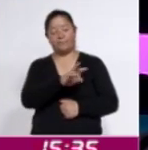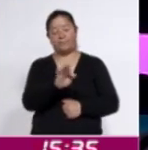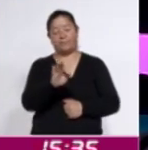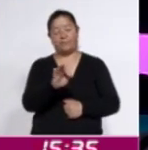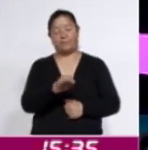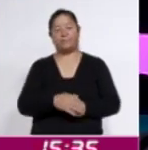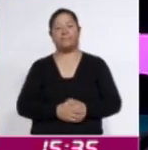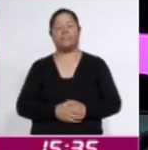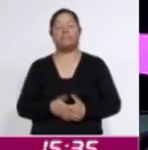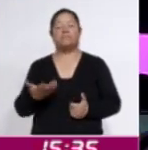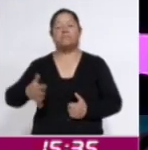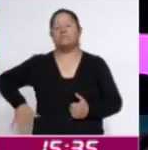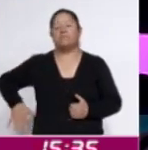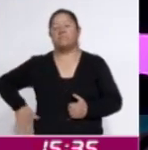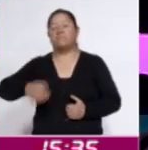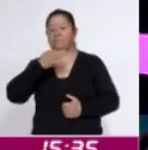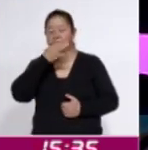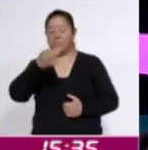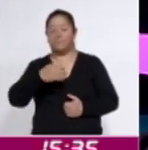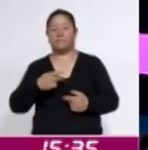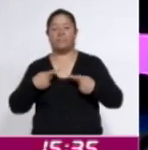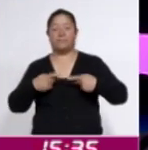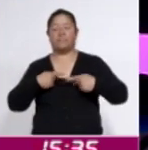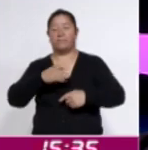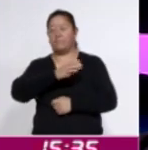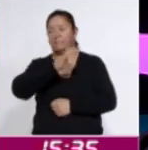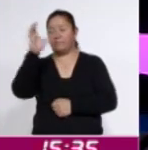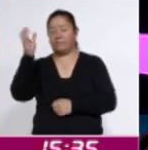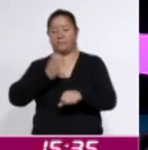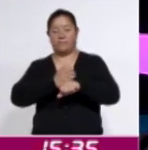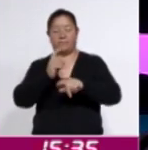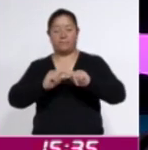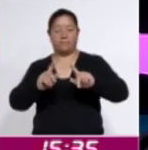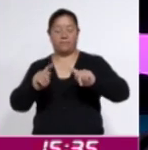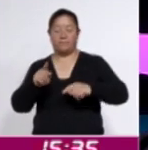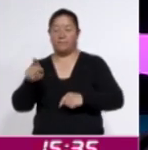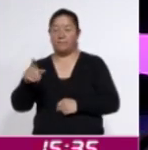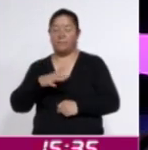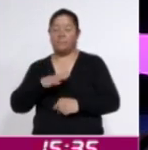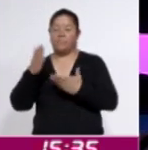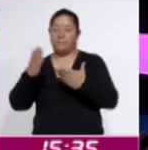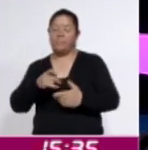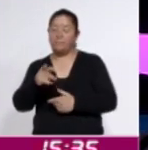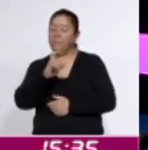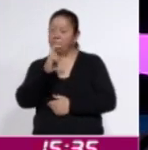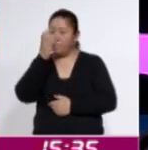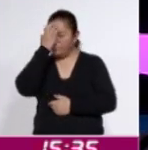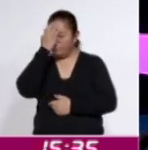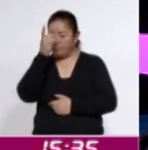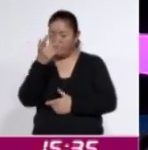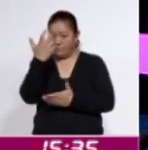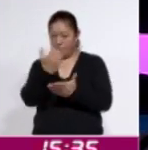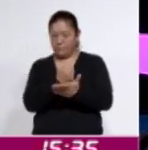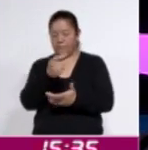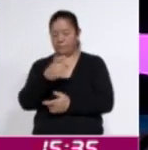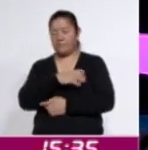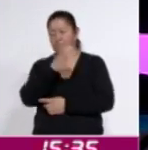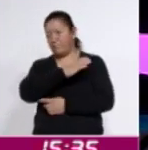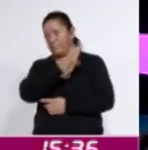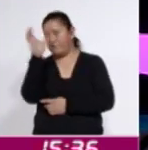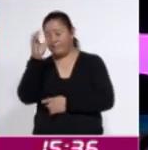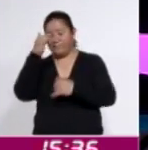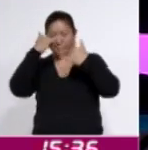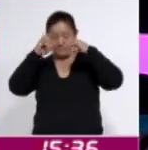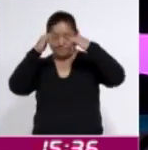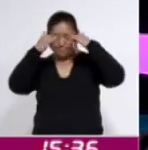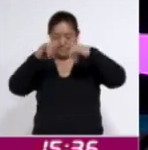porque, como le decíamos, productores del estado de Tlaxcala recibieron este reconocimiento del mérito a la agricultura,